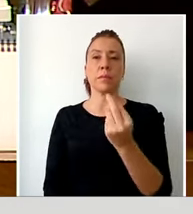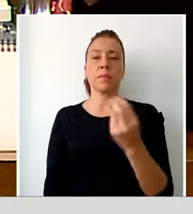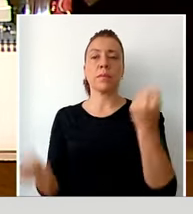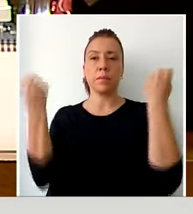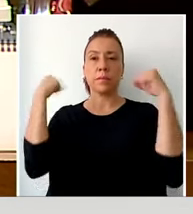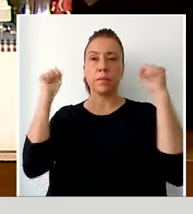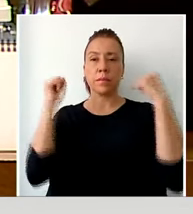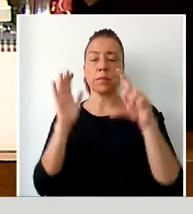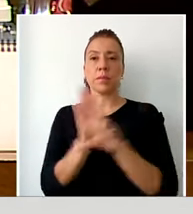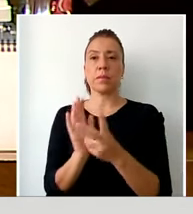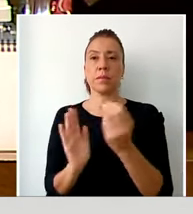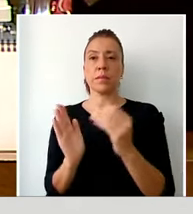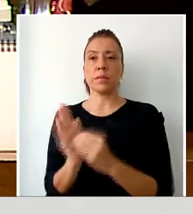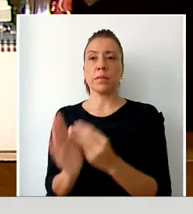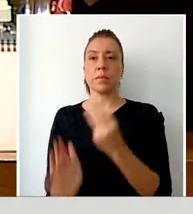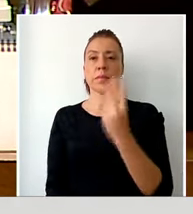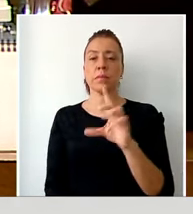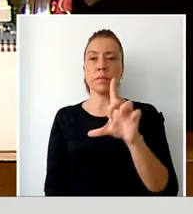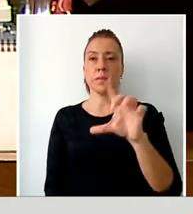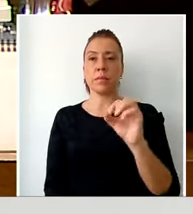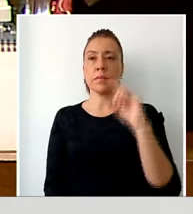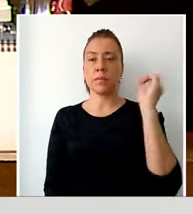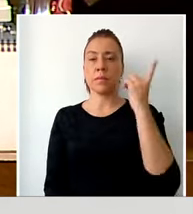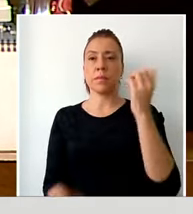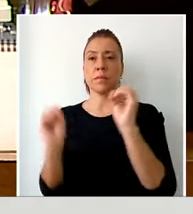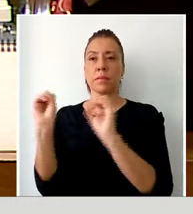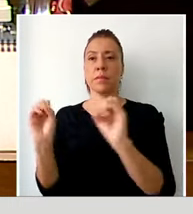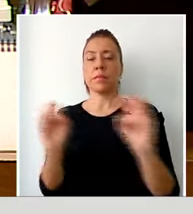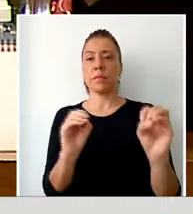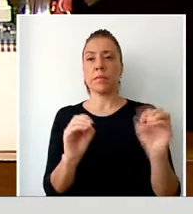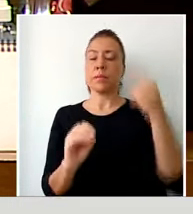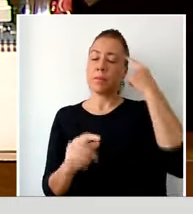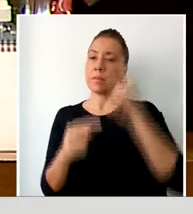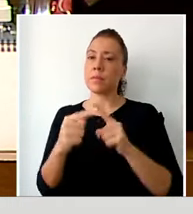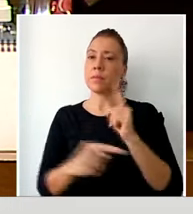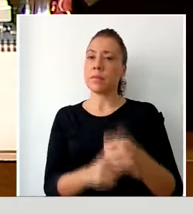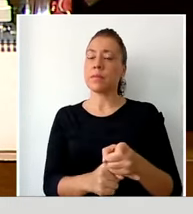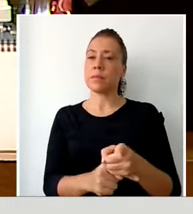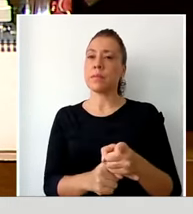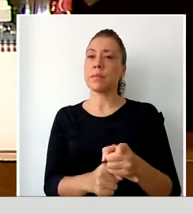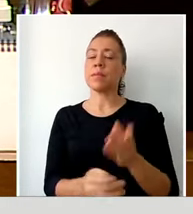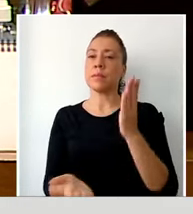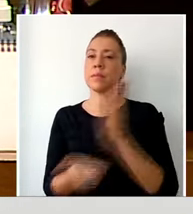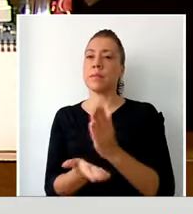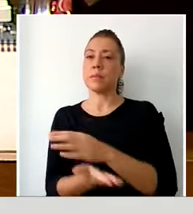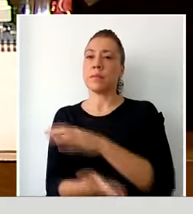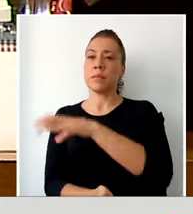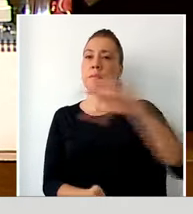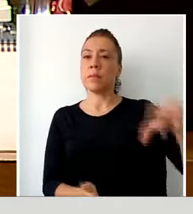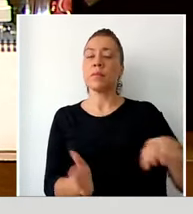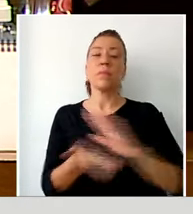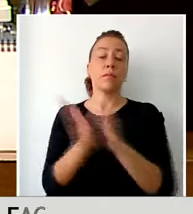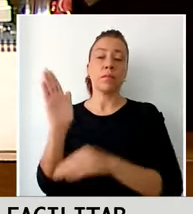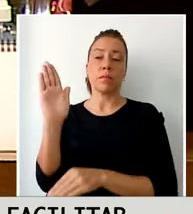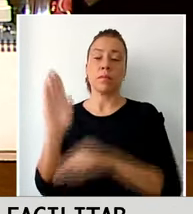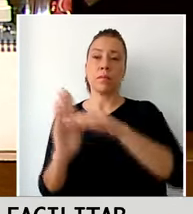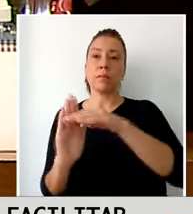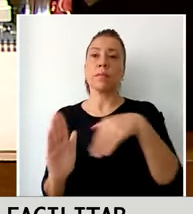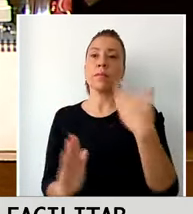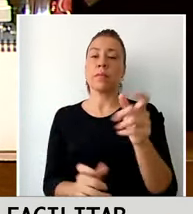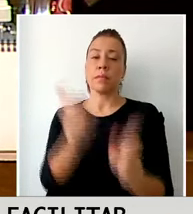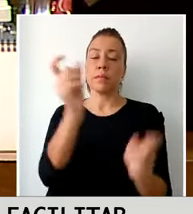ley 20.370 general de educación para exigir que los establecimientos educacionales de todo nivel otorguen a sus alumnos